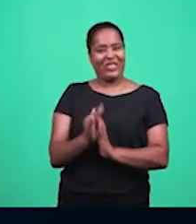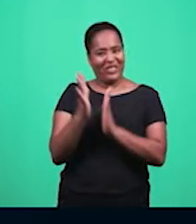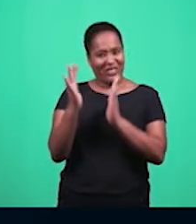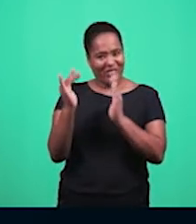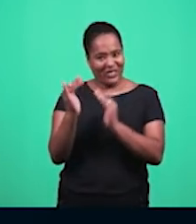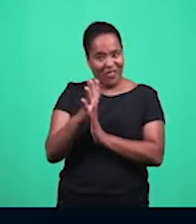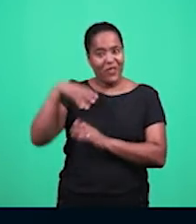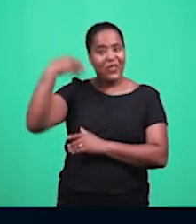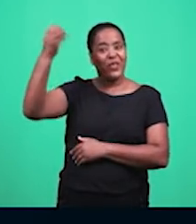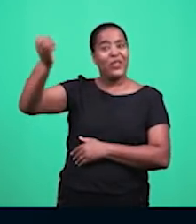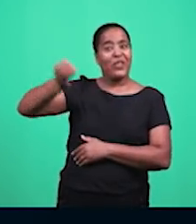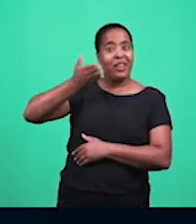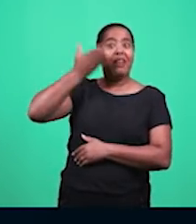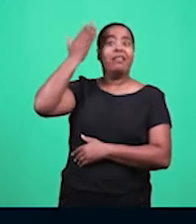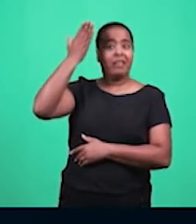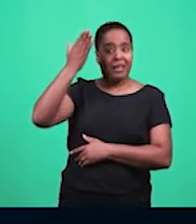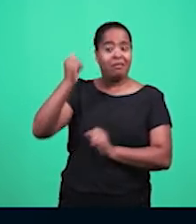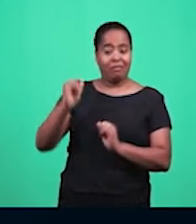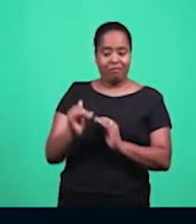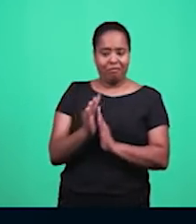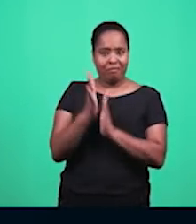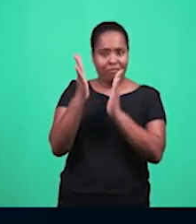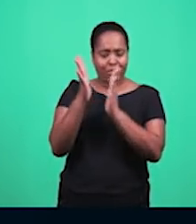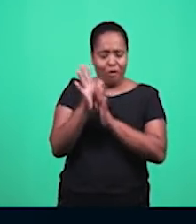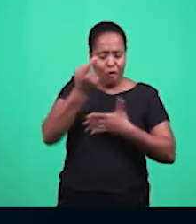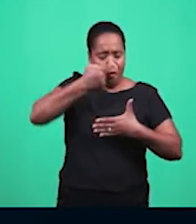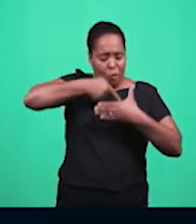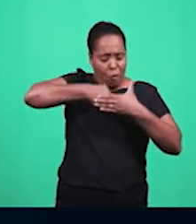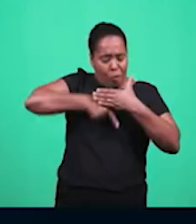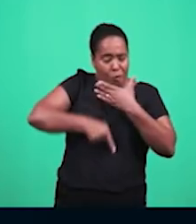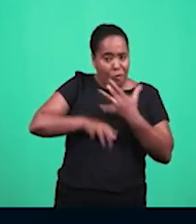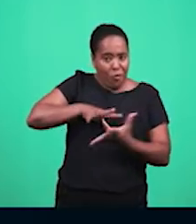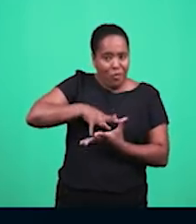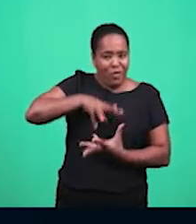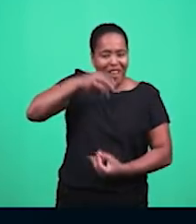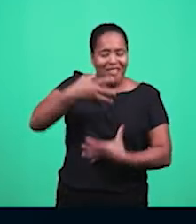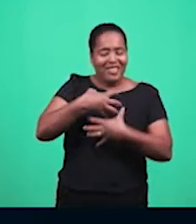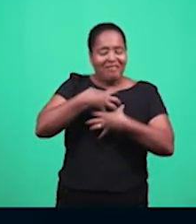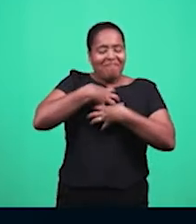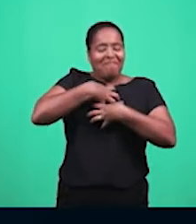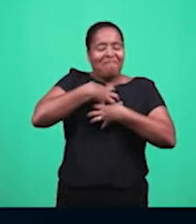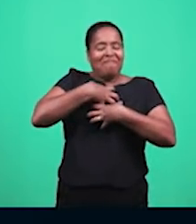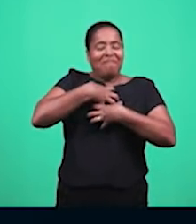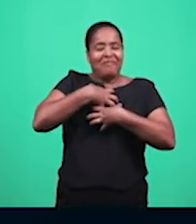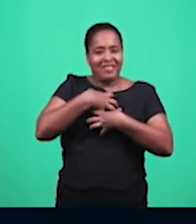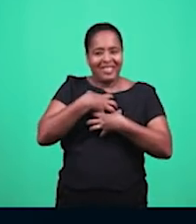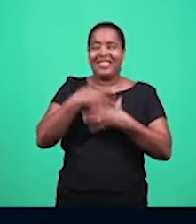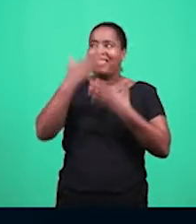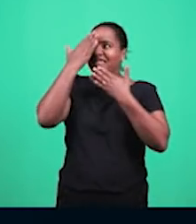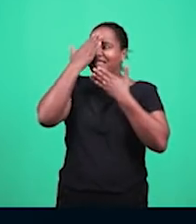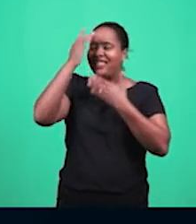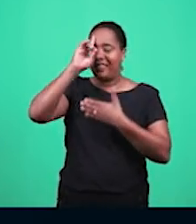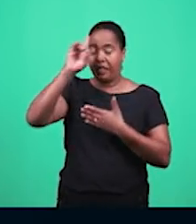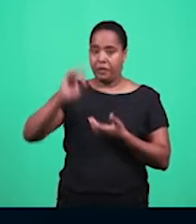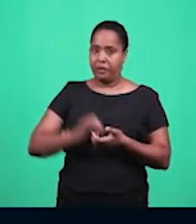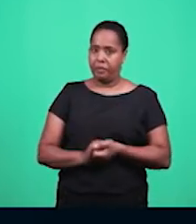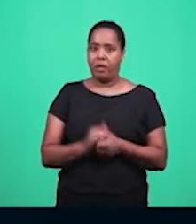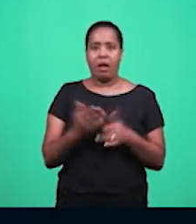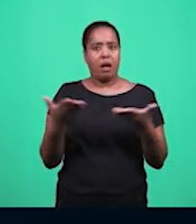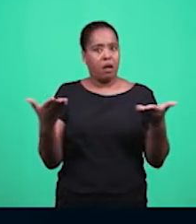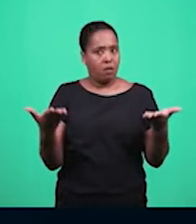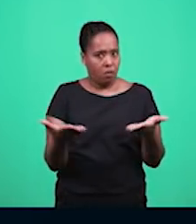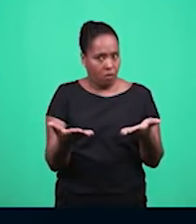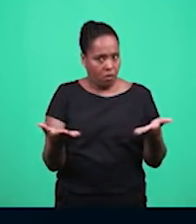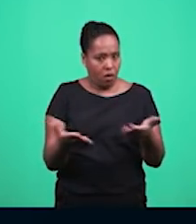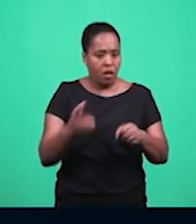con alabanzas reveladas y alabanzas que tocan lo profundo de nuestra alma gracias a dios por eso